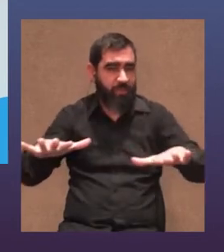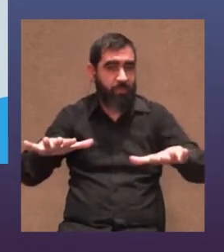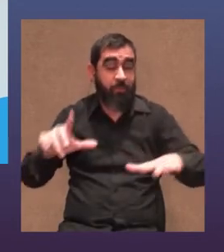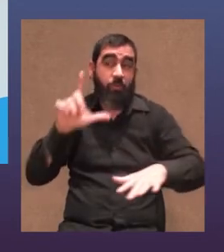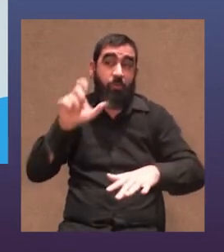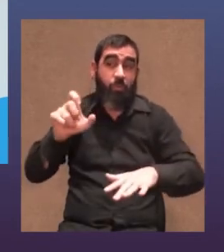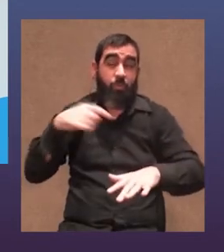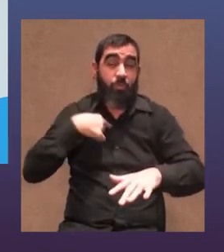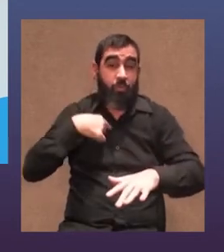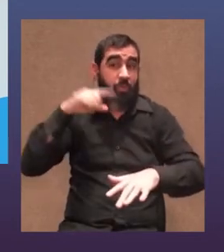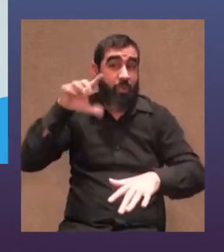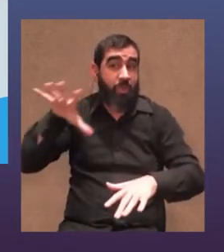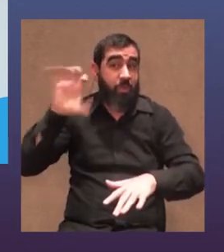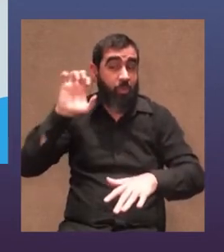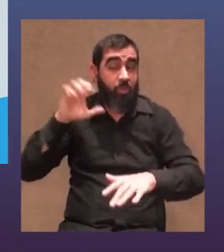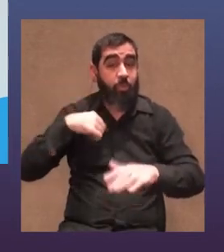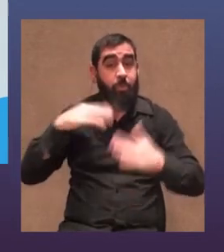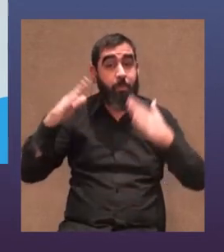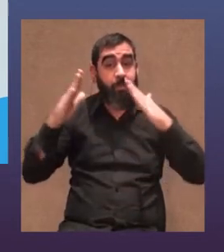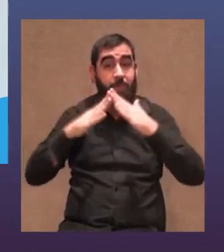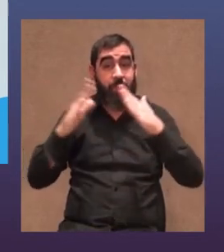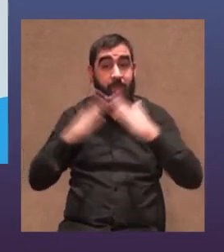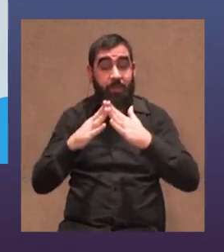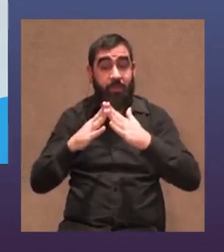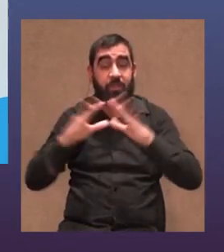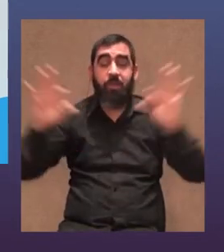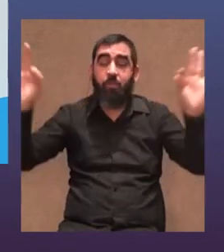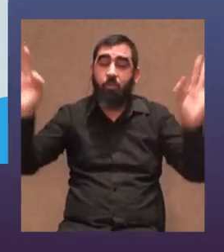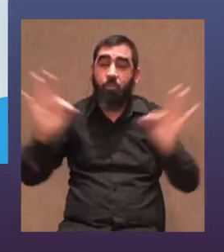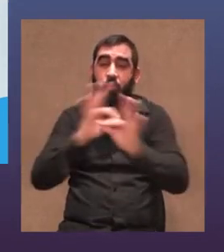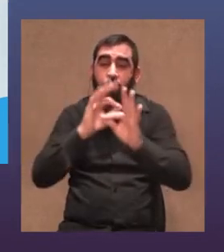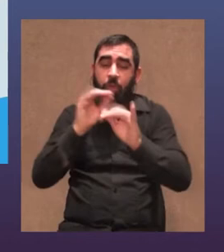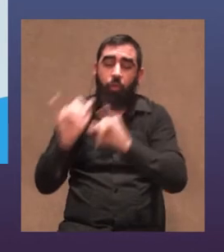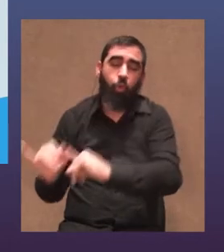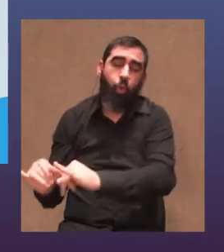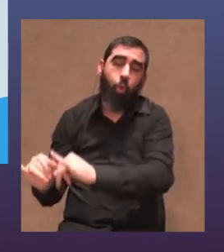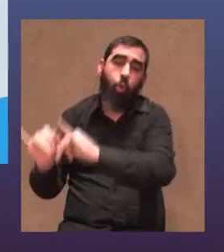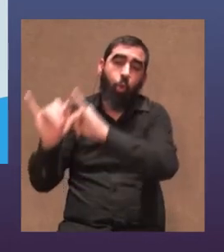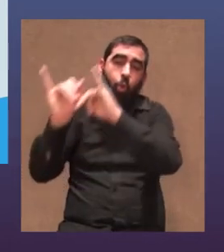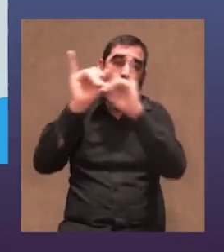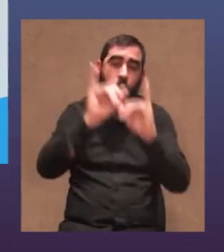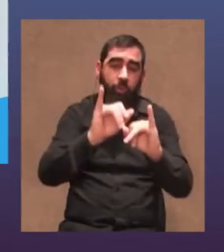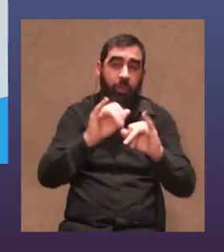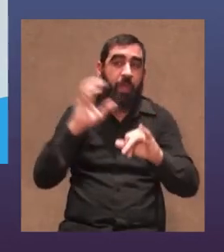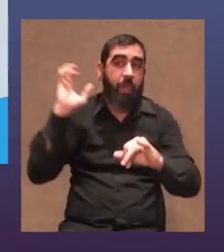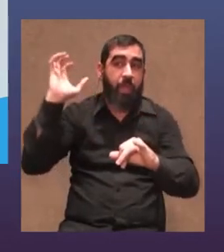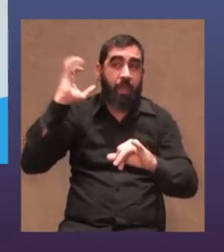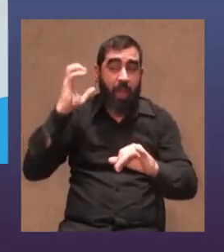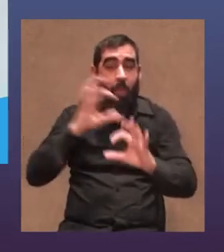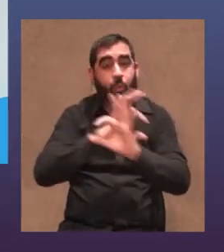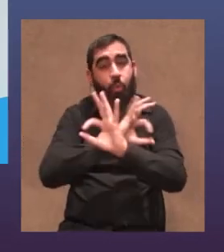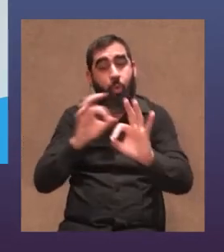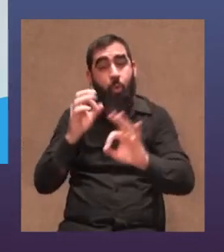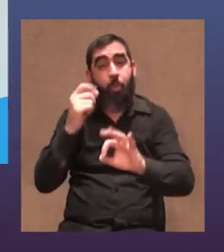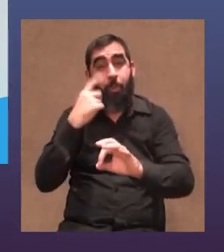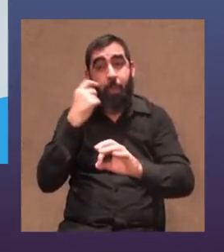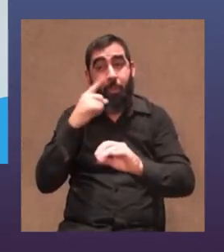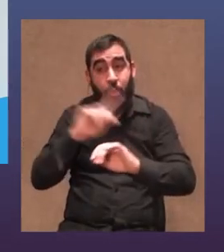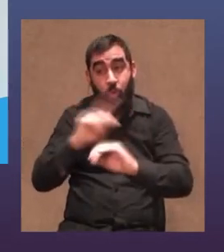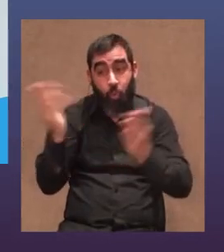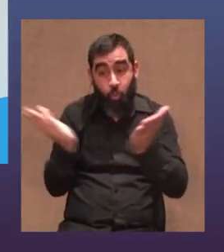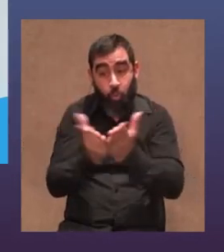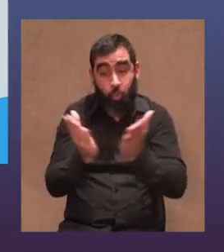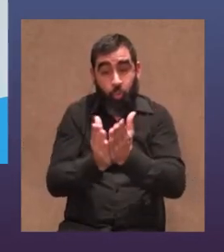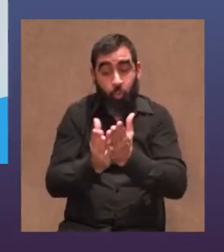lo que se escuchaba en mi casa era música todo el día. En la radio, o si papá no estaba